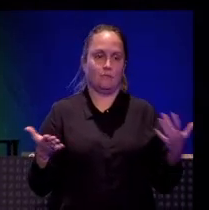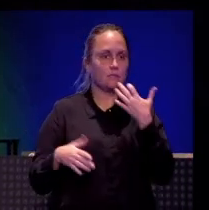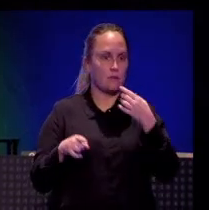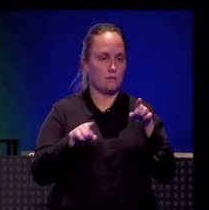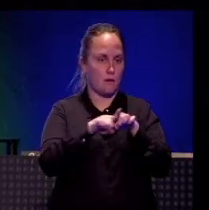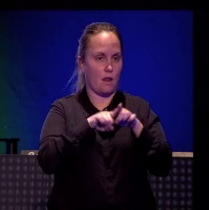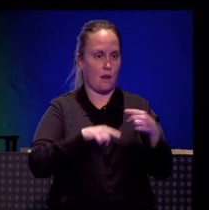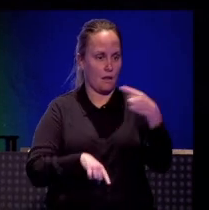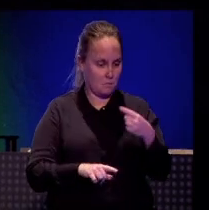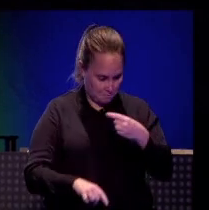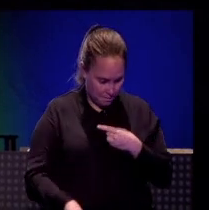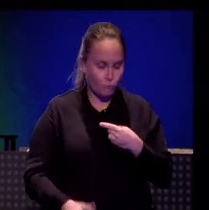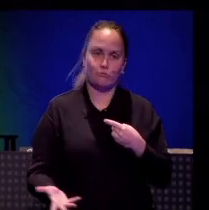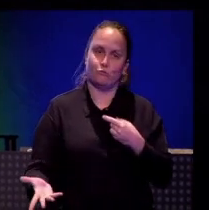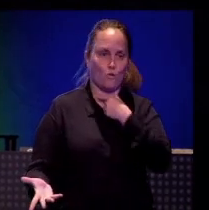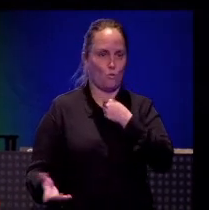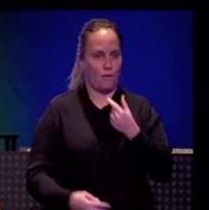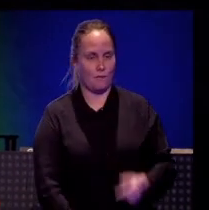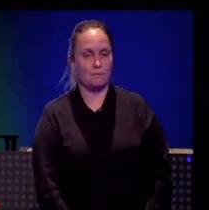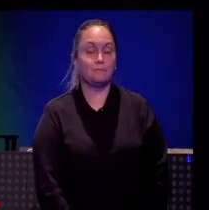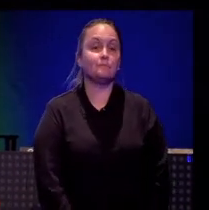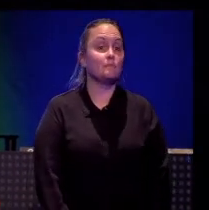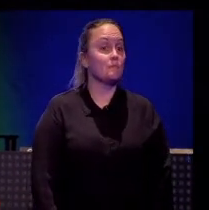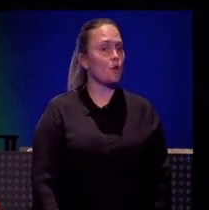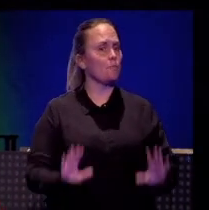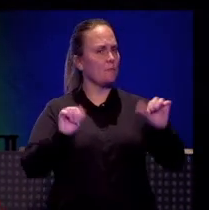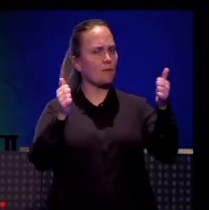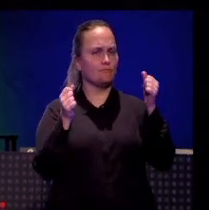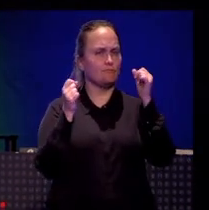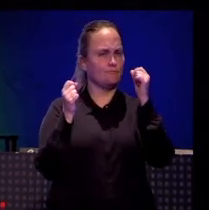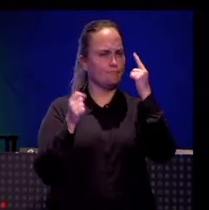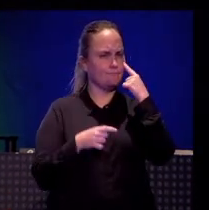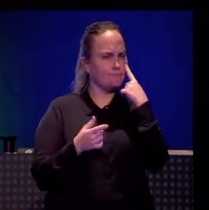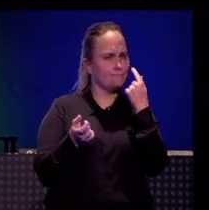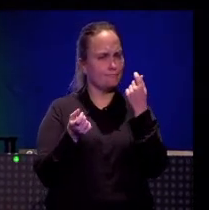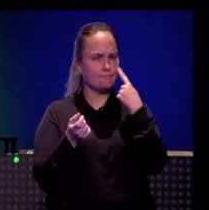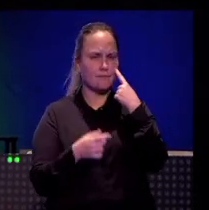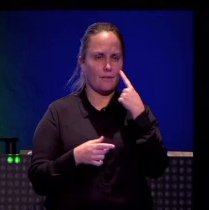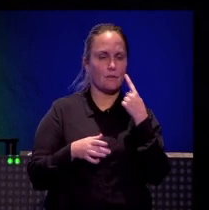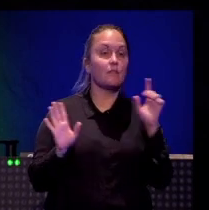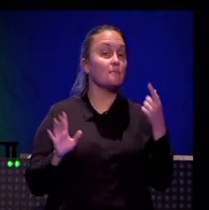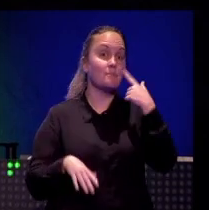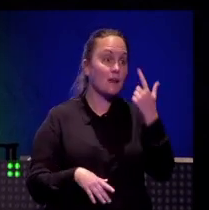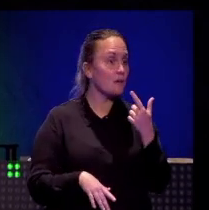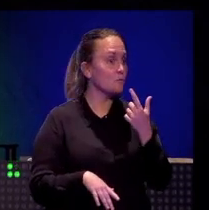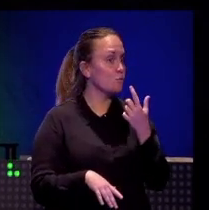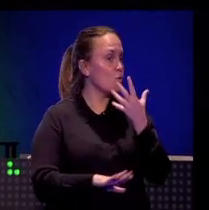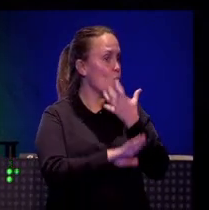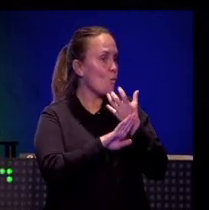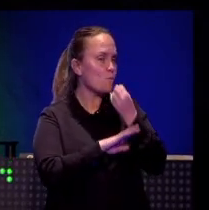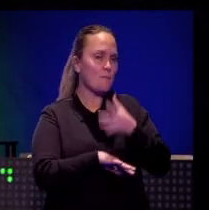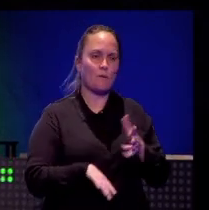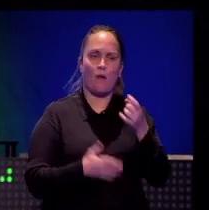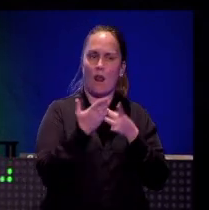pero empecé a escucharla no el primero que me dijo oye el audio muy bueno perdón el post que muy bueno pero el audio regulera